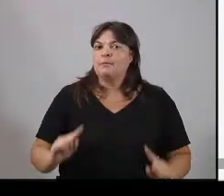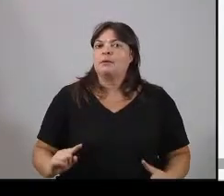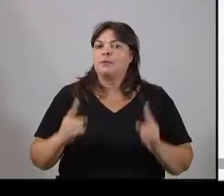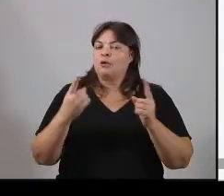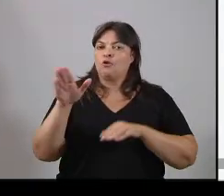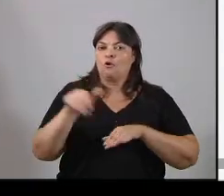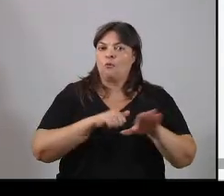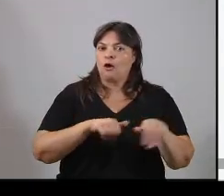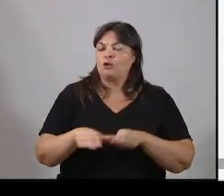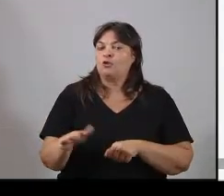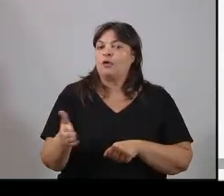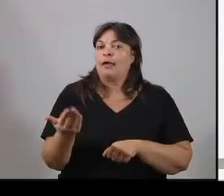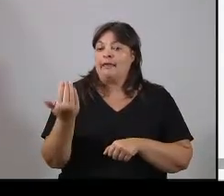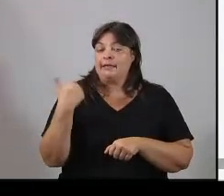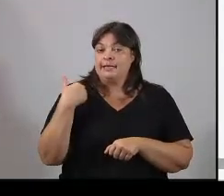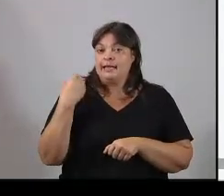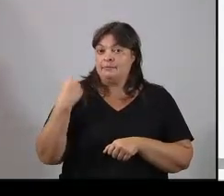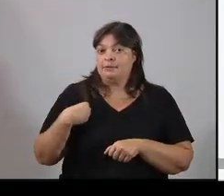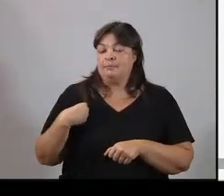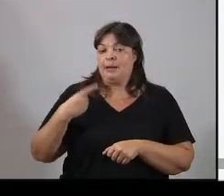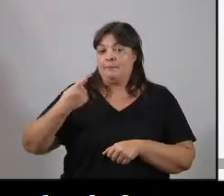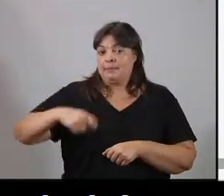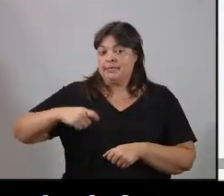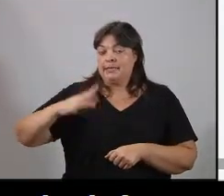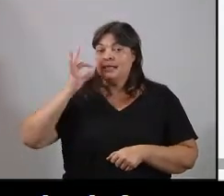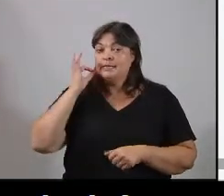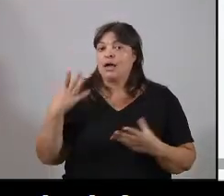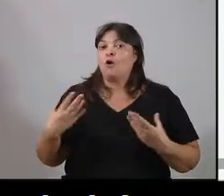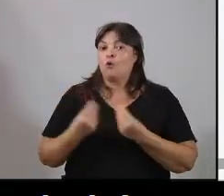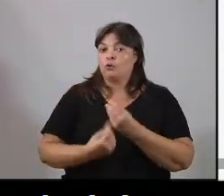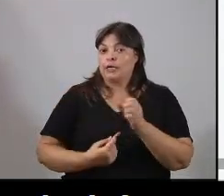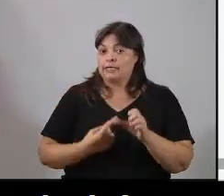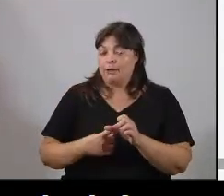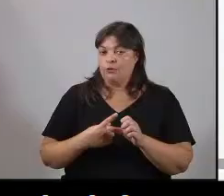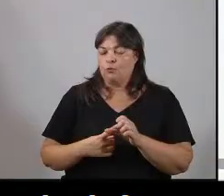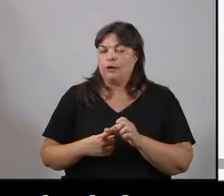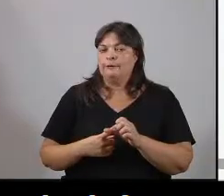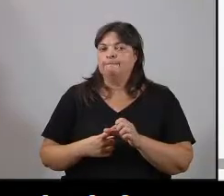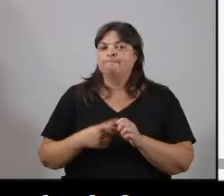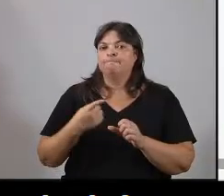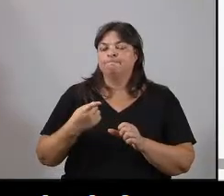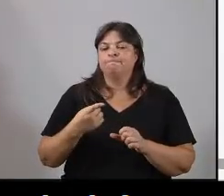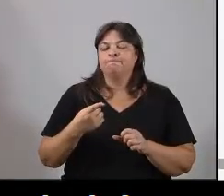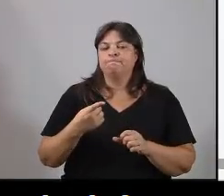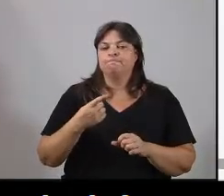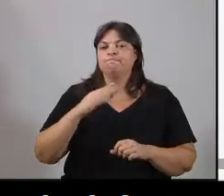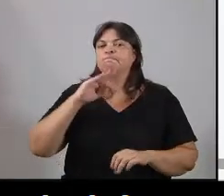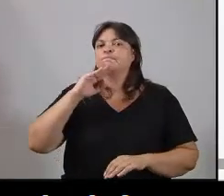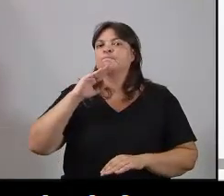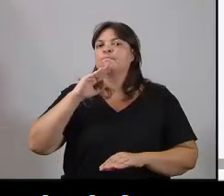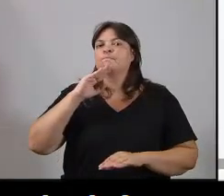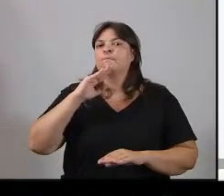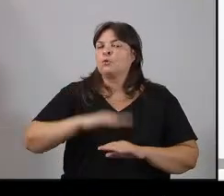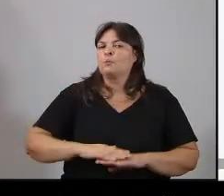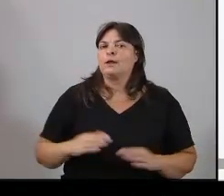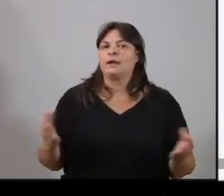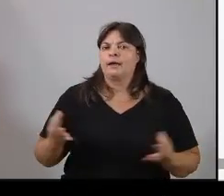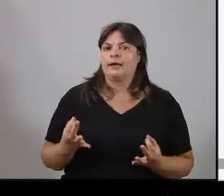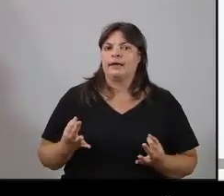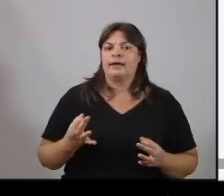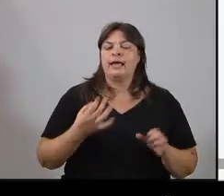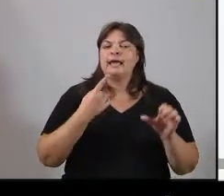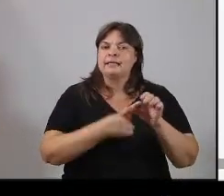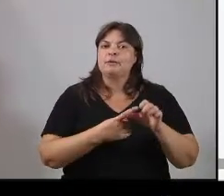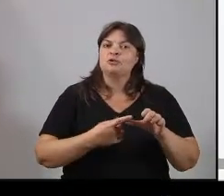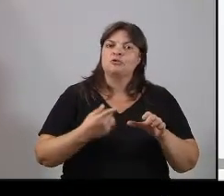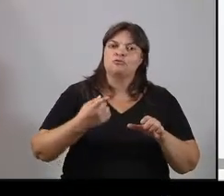convocatoria de ayer, desde la propia presidenta de la Junta de Extremadura, obedece a eso, a que los extremeños tienen derecho a contar con